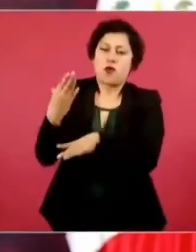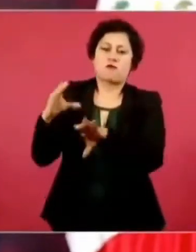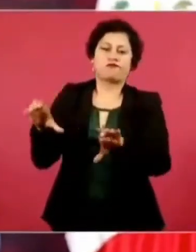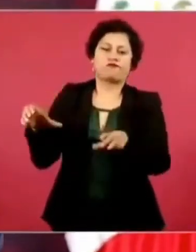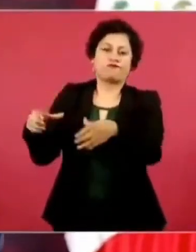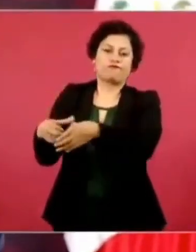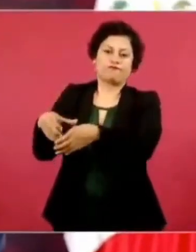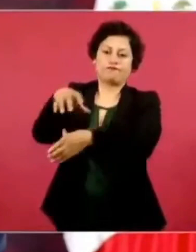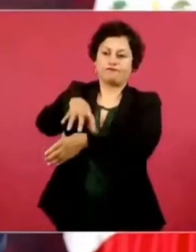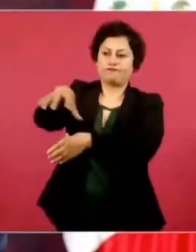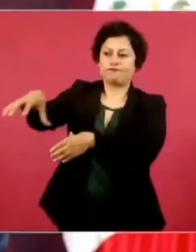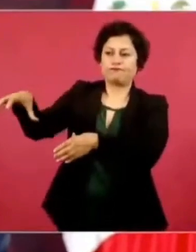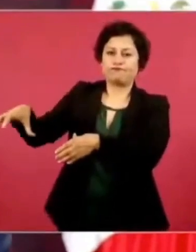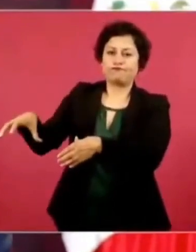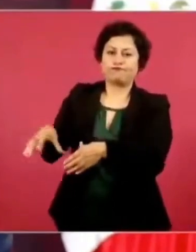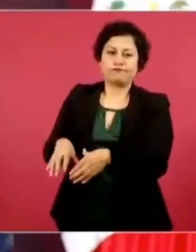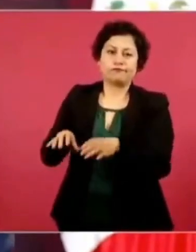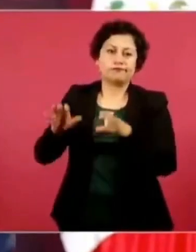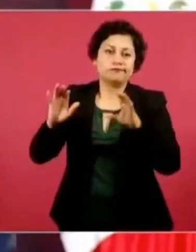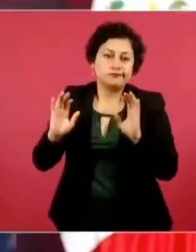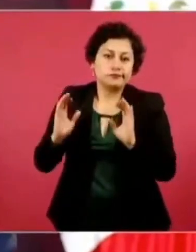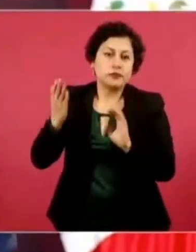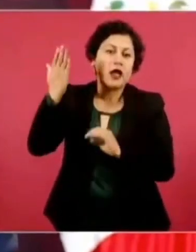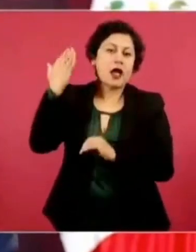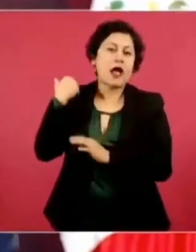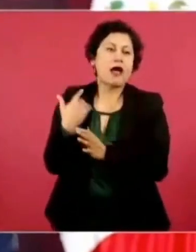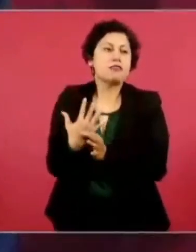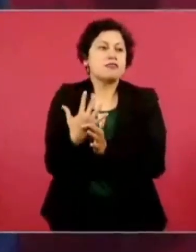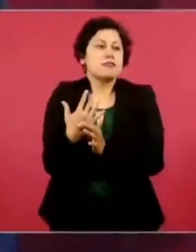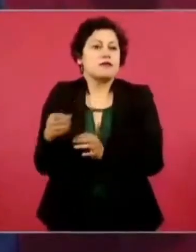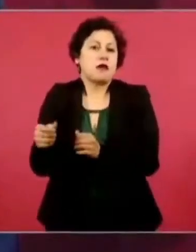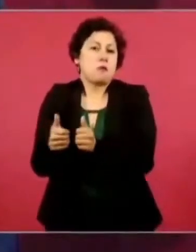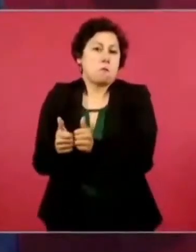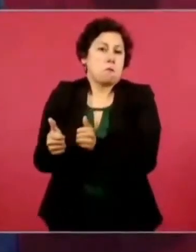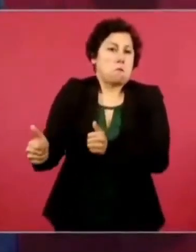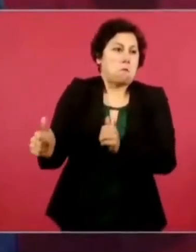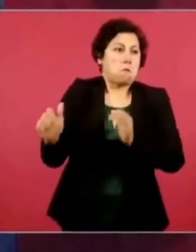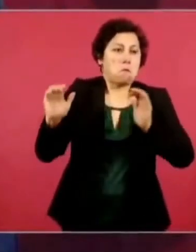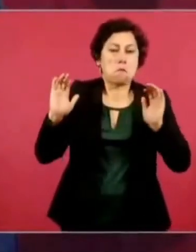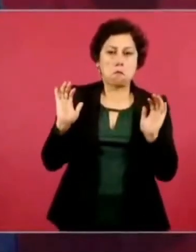supuestamente independientes, no gubernamentales.